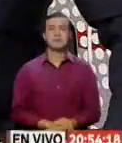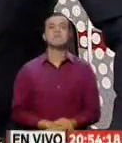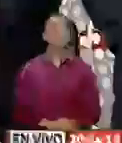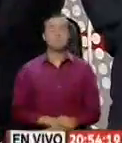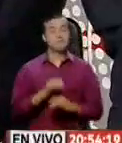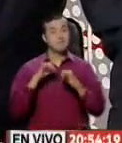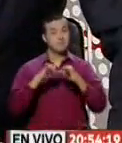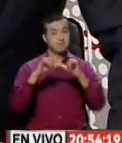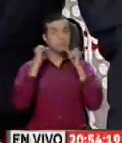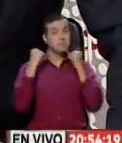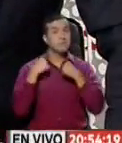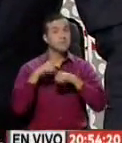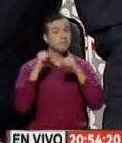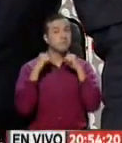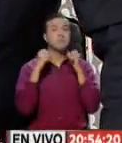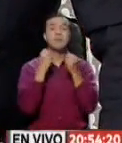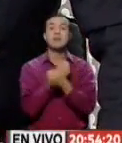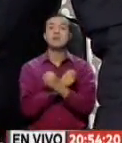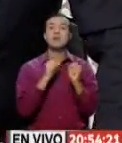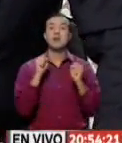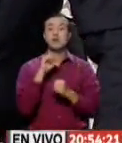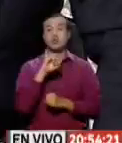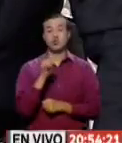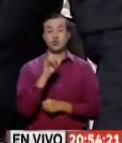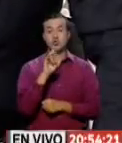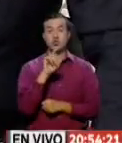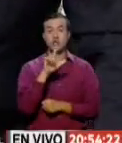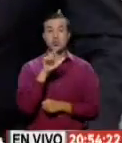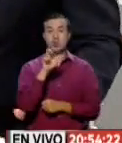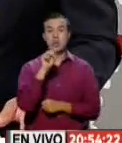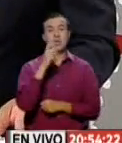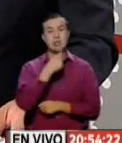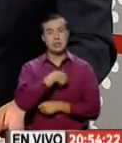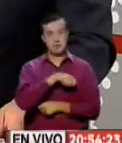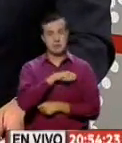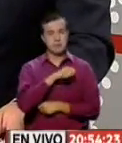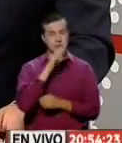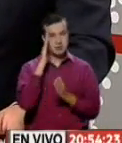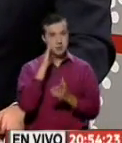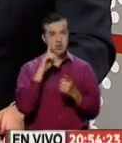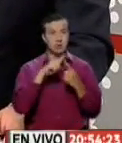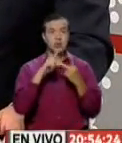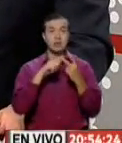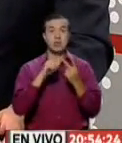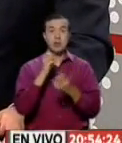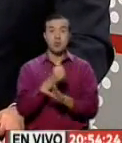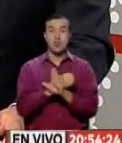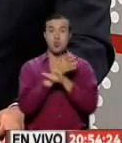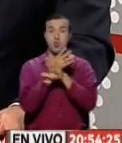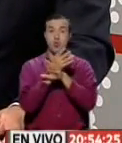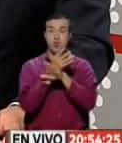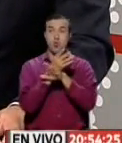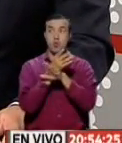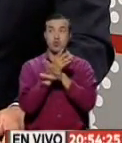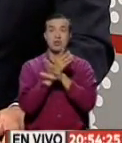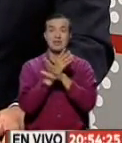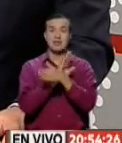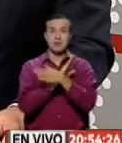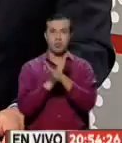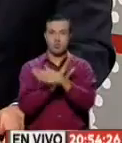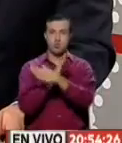Y continúan los esfuerzos para salvar a Julen en España. Además, Deep Blue, el tiburón más grande del que se tenga